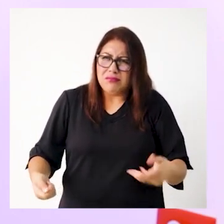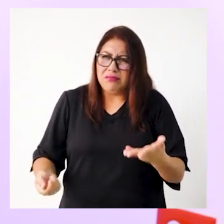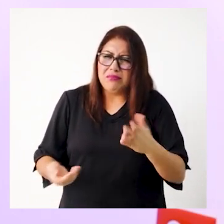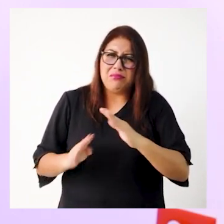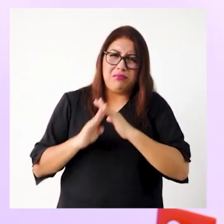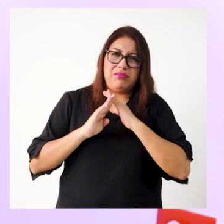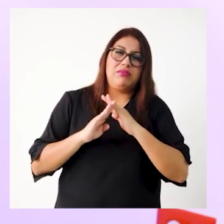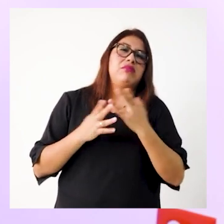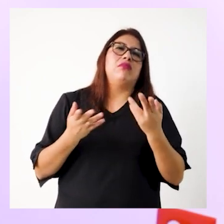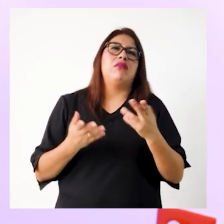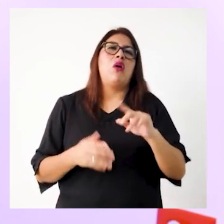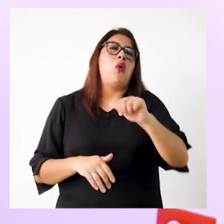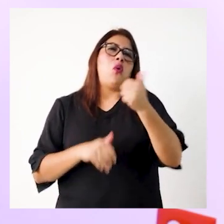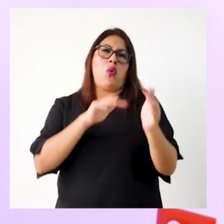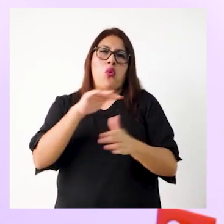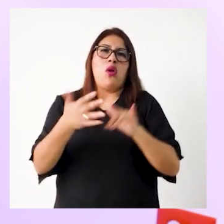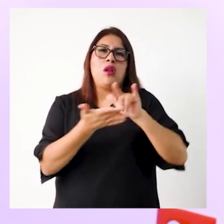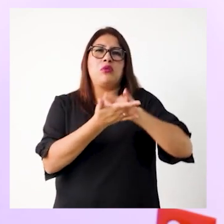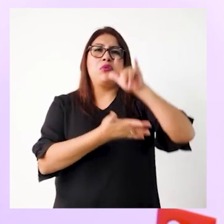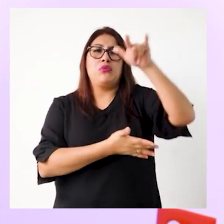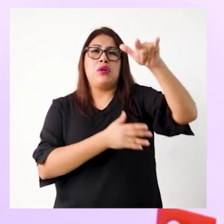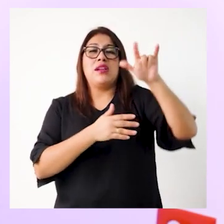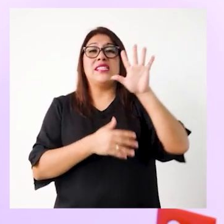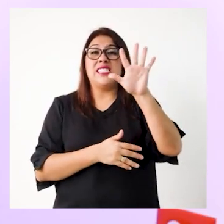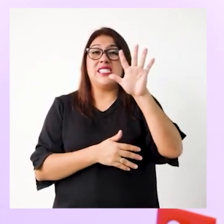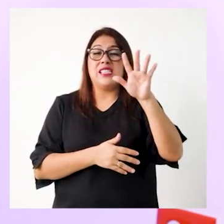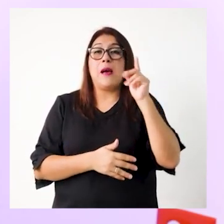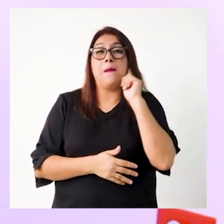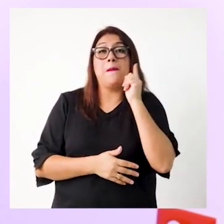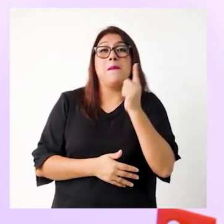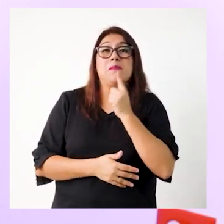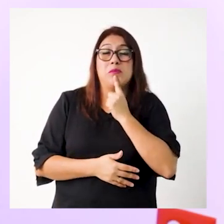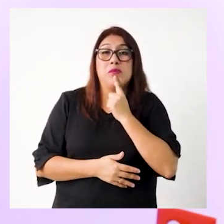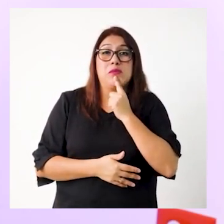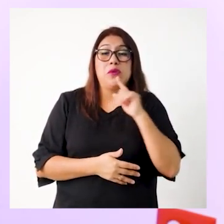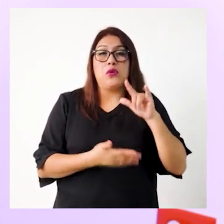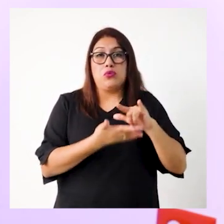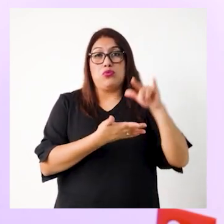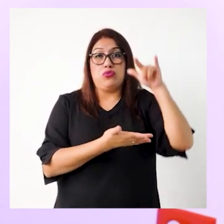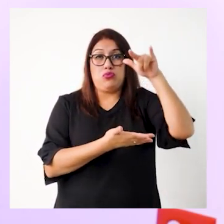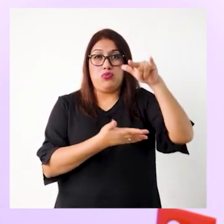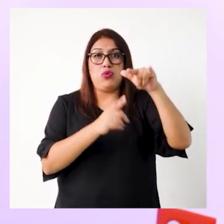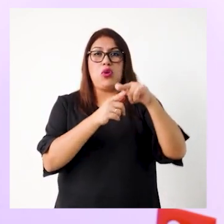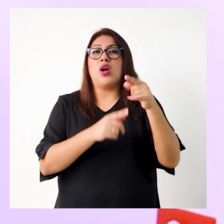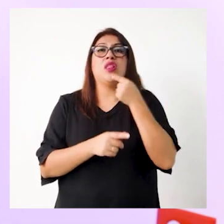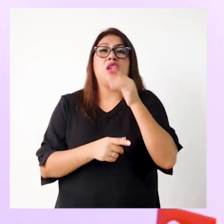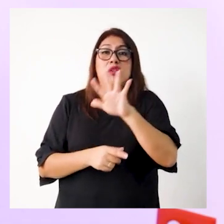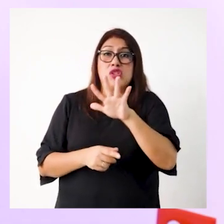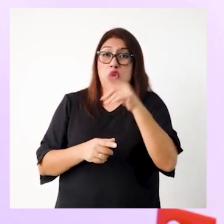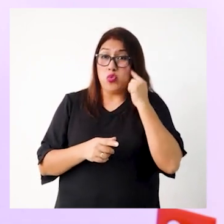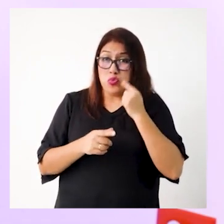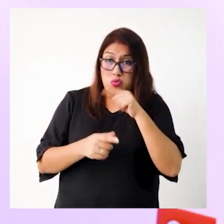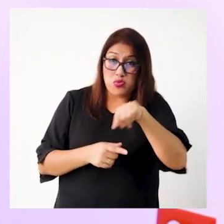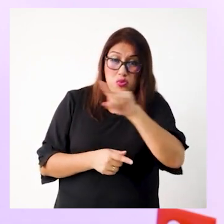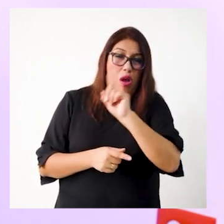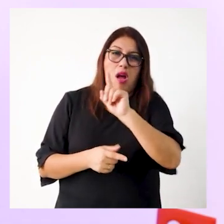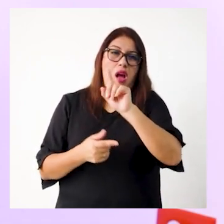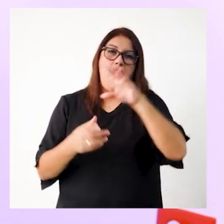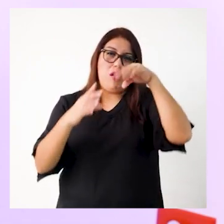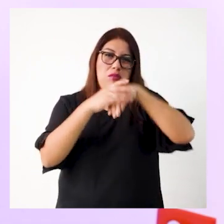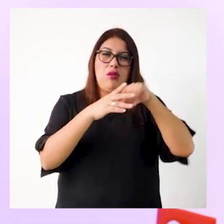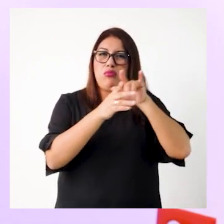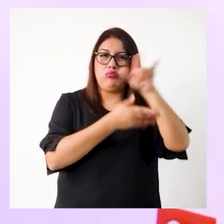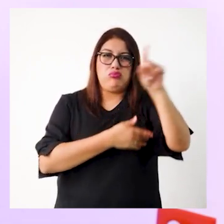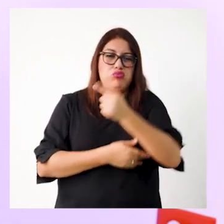un avión y eran sordas o eran mudas, en algunos casos y le dijeron, ustedes no pueden viajar solos, eran